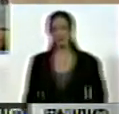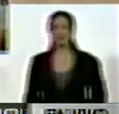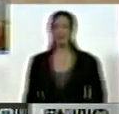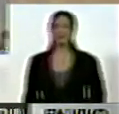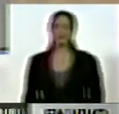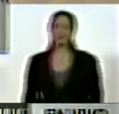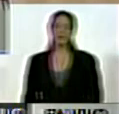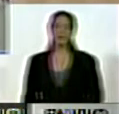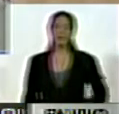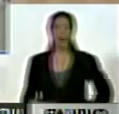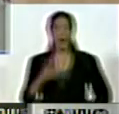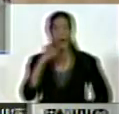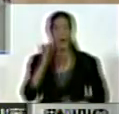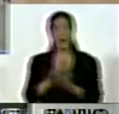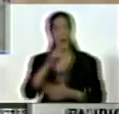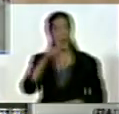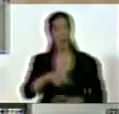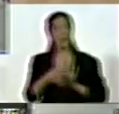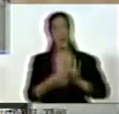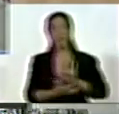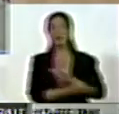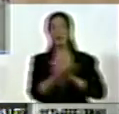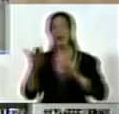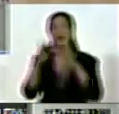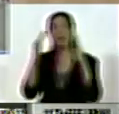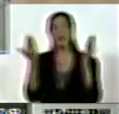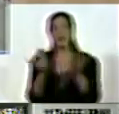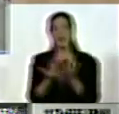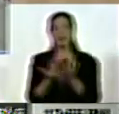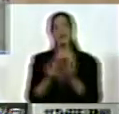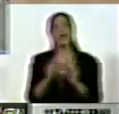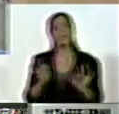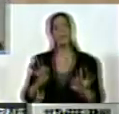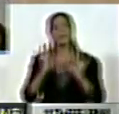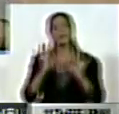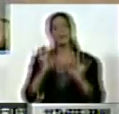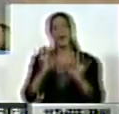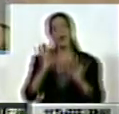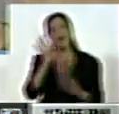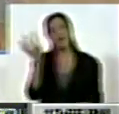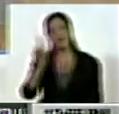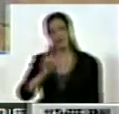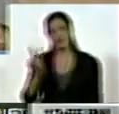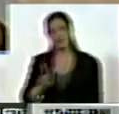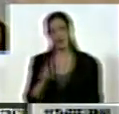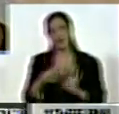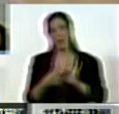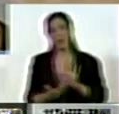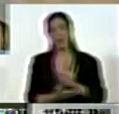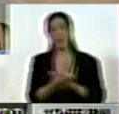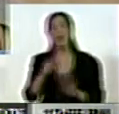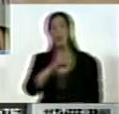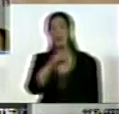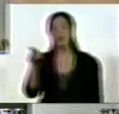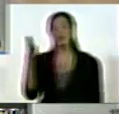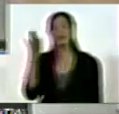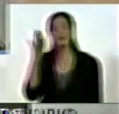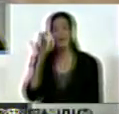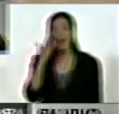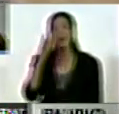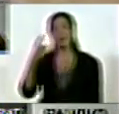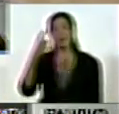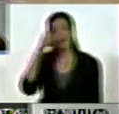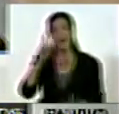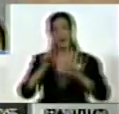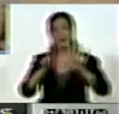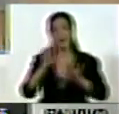las pruebas que queremos mostrar al mundo y a nuestro amado país, como ustedes saben, el día 6 de